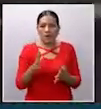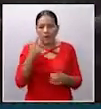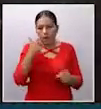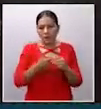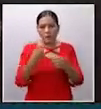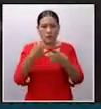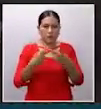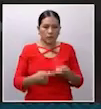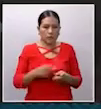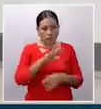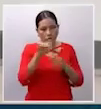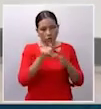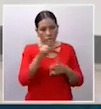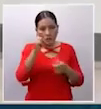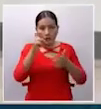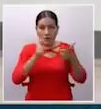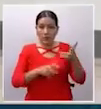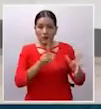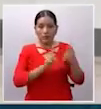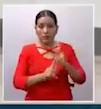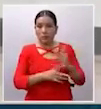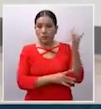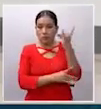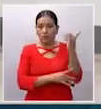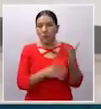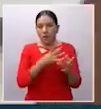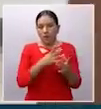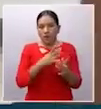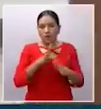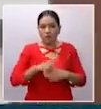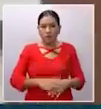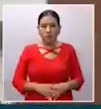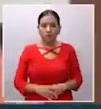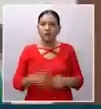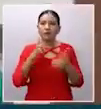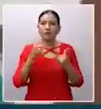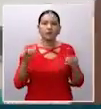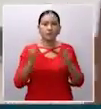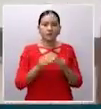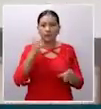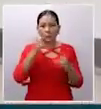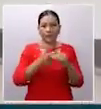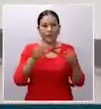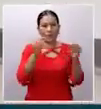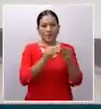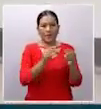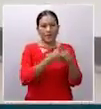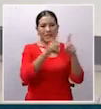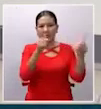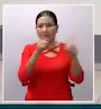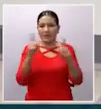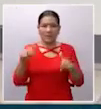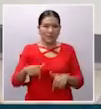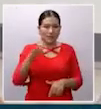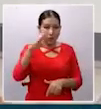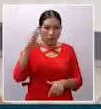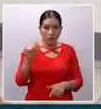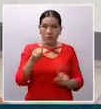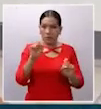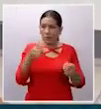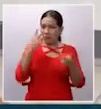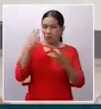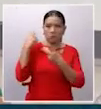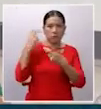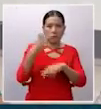de la población boliviana. De las estaciones más grandes del departamento de Cochabamba, y ustedes pueden observar de que se está llevando con